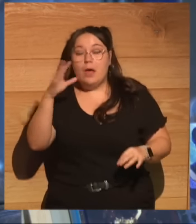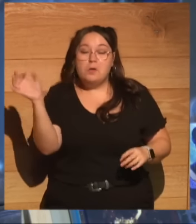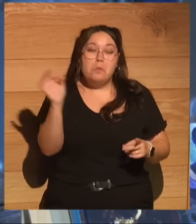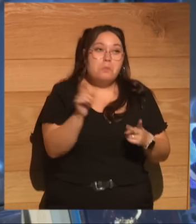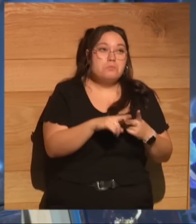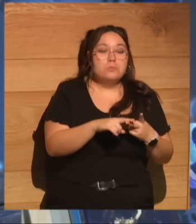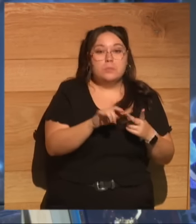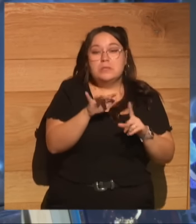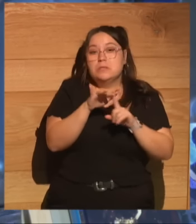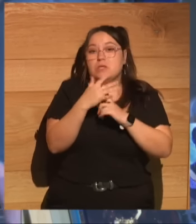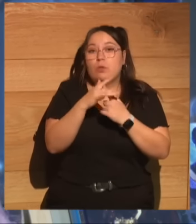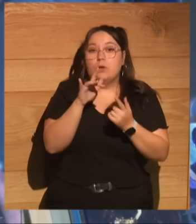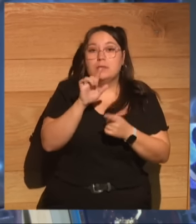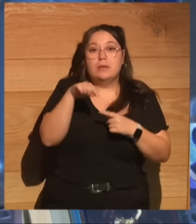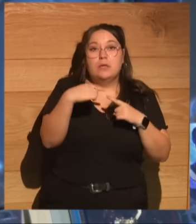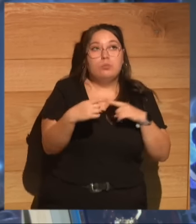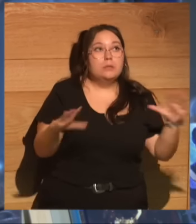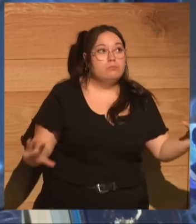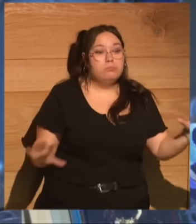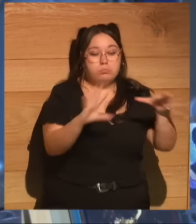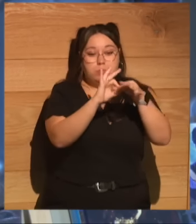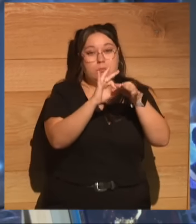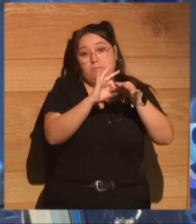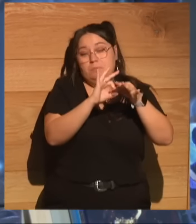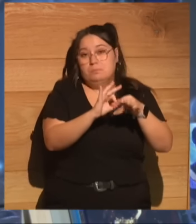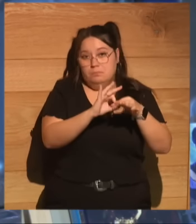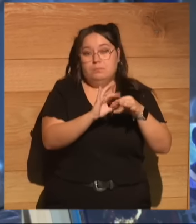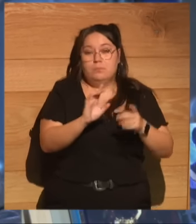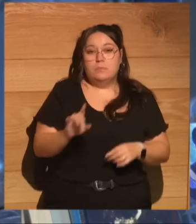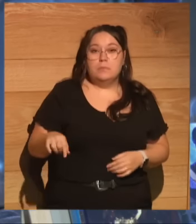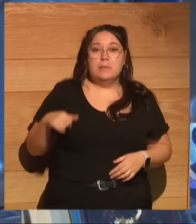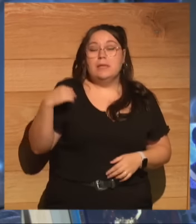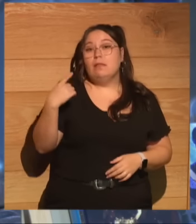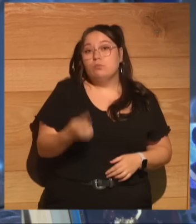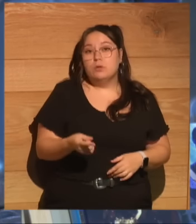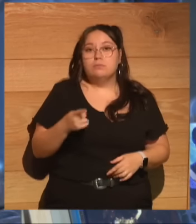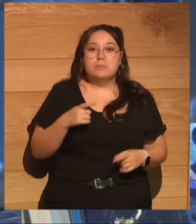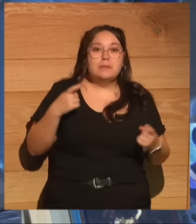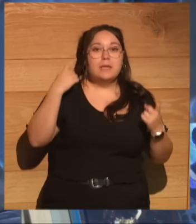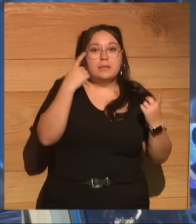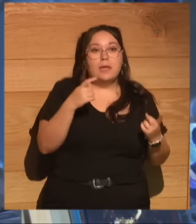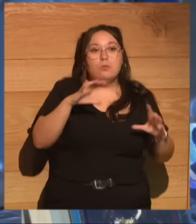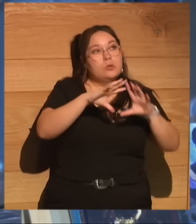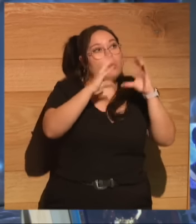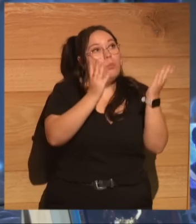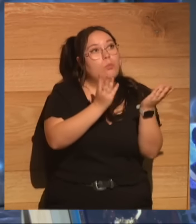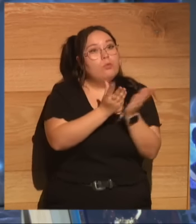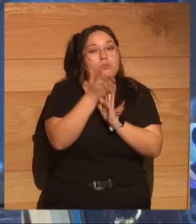de circunstancias que acaban conectando en caja con una dirección concreta. Y después tratamos de escribir el mundo